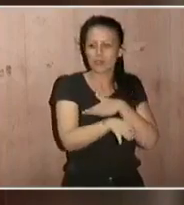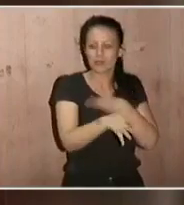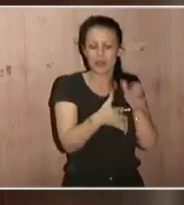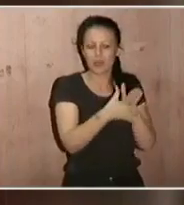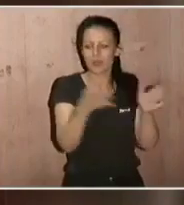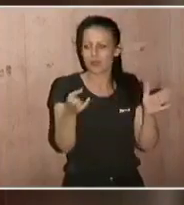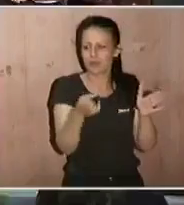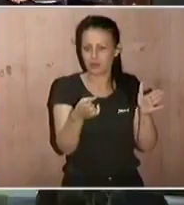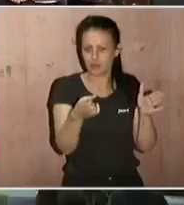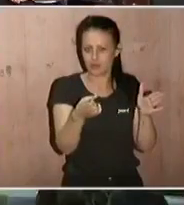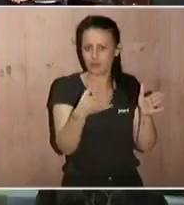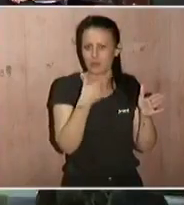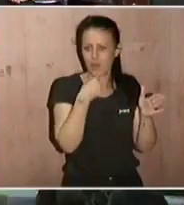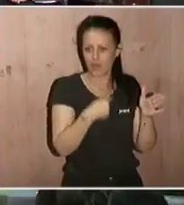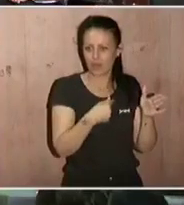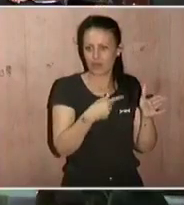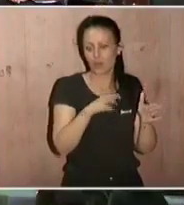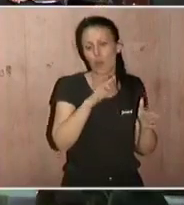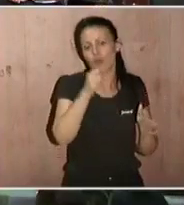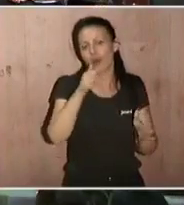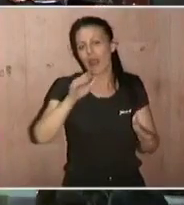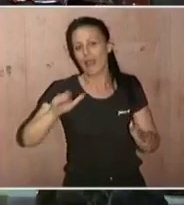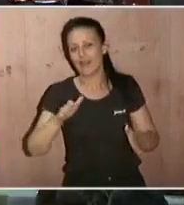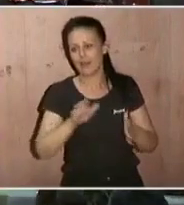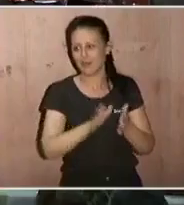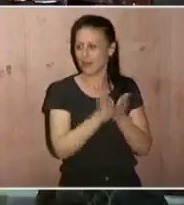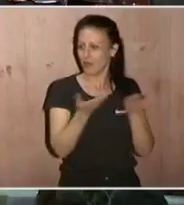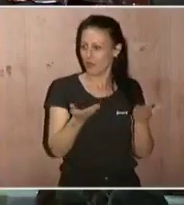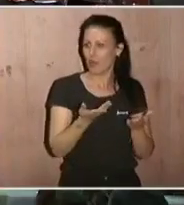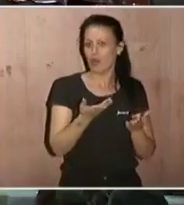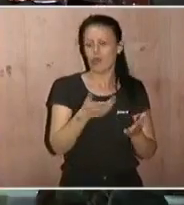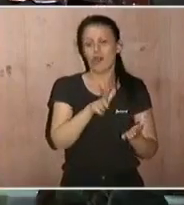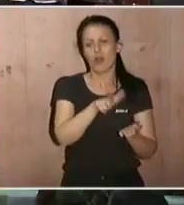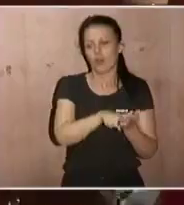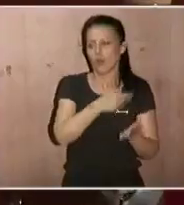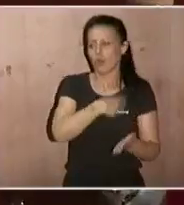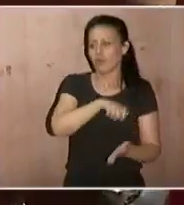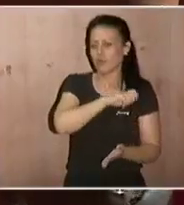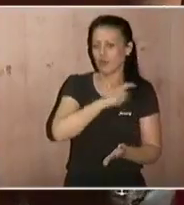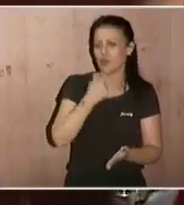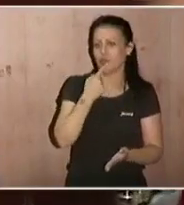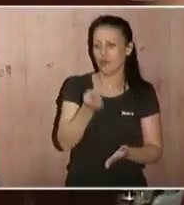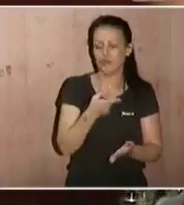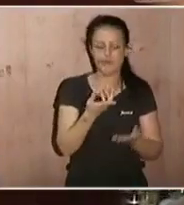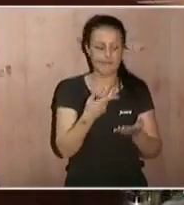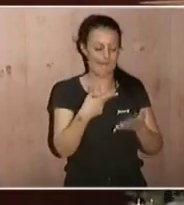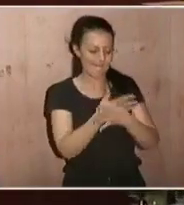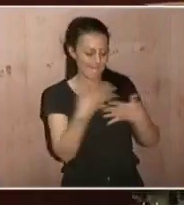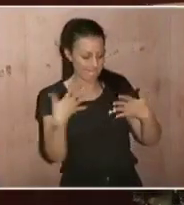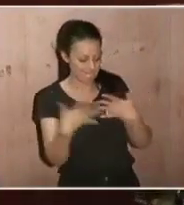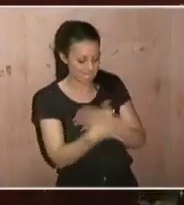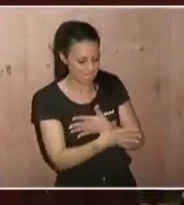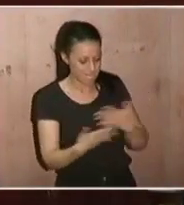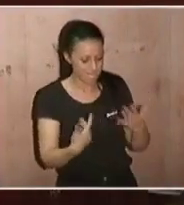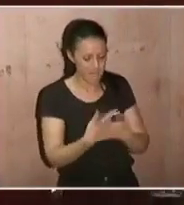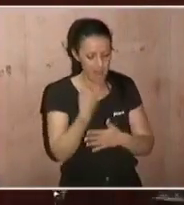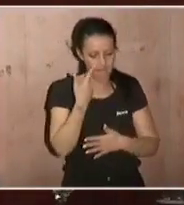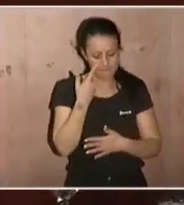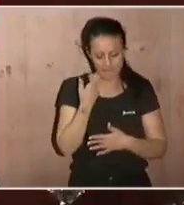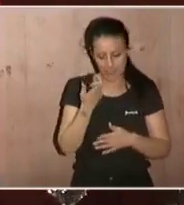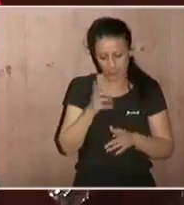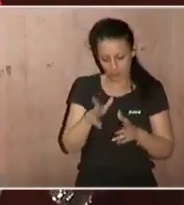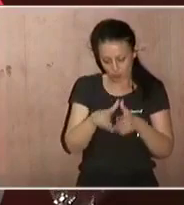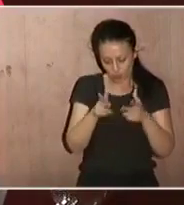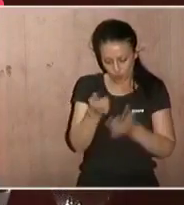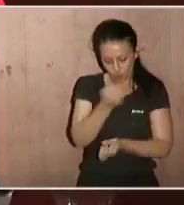la RAE. Conjugan planteamientos teóricos y prácticos, valoran las consecuencias en la realidad